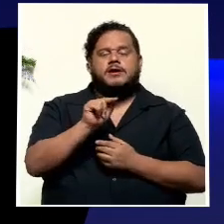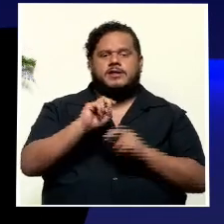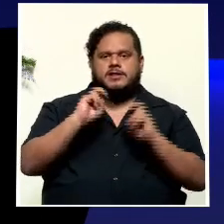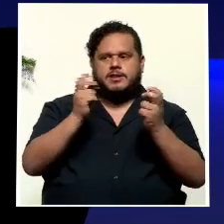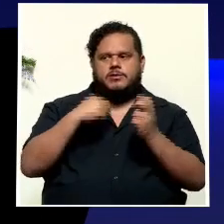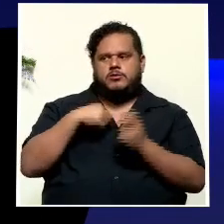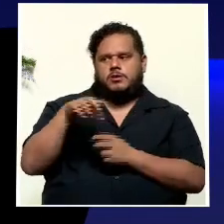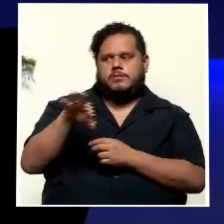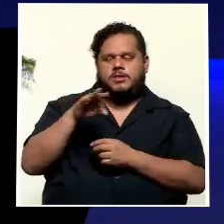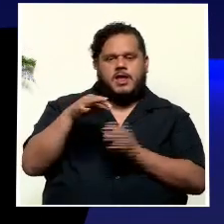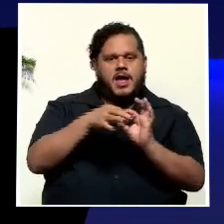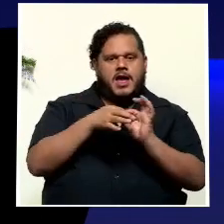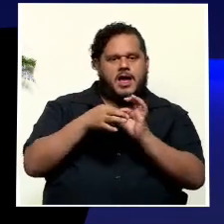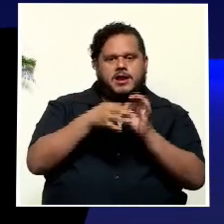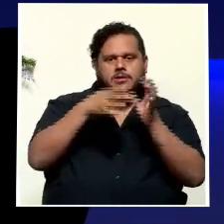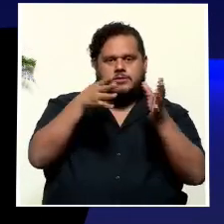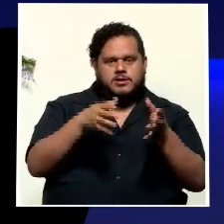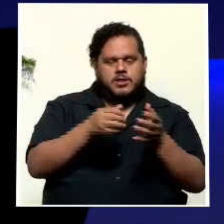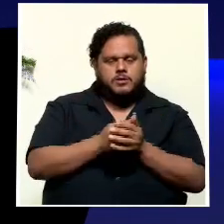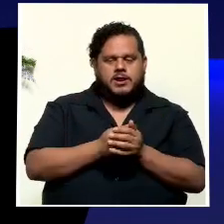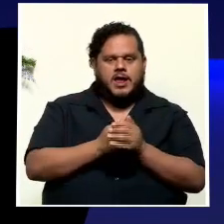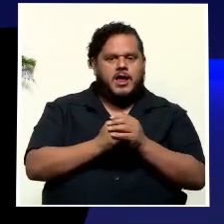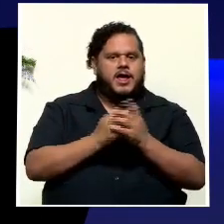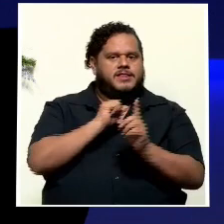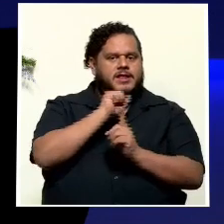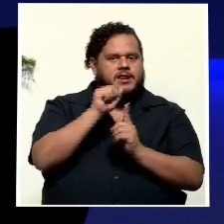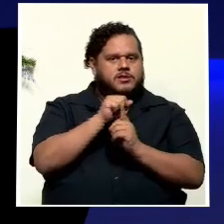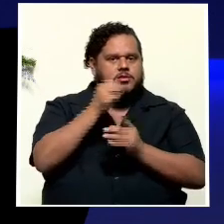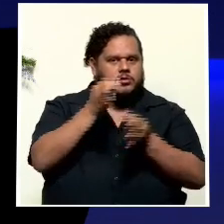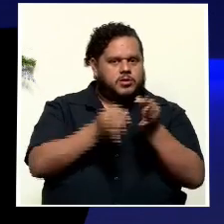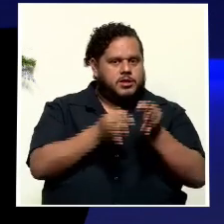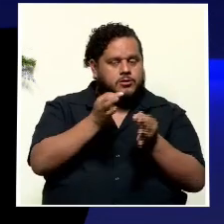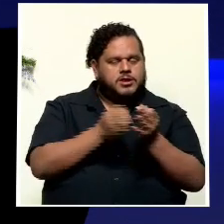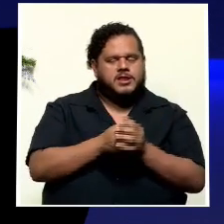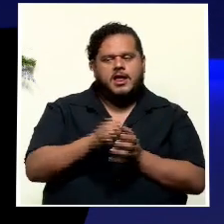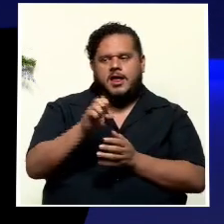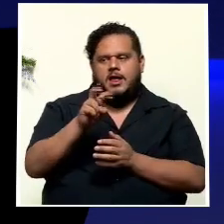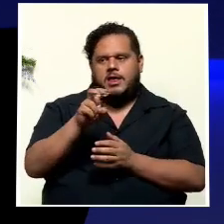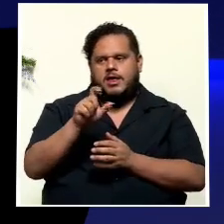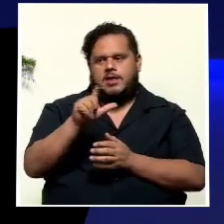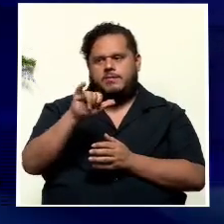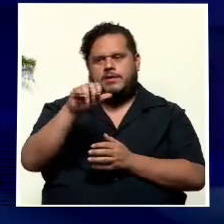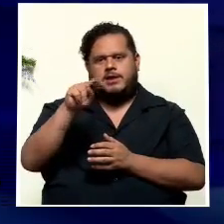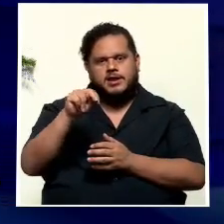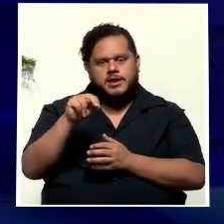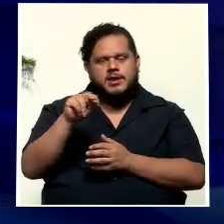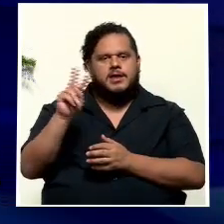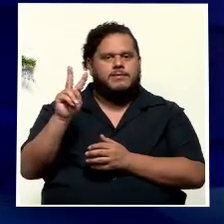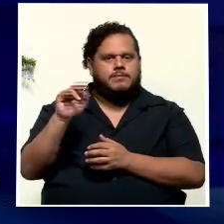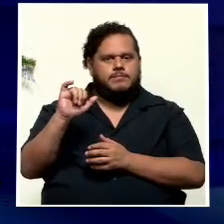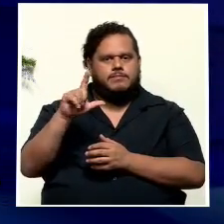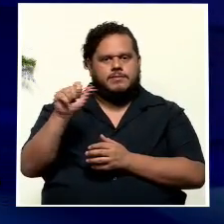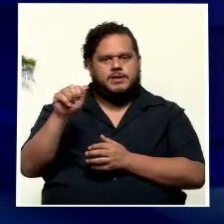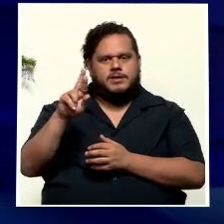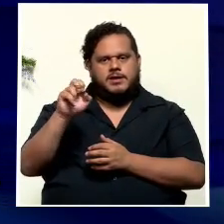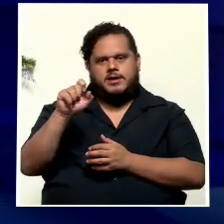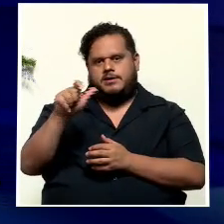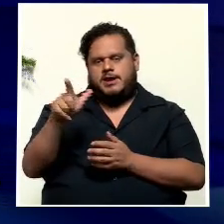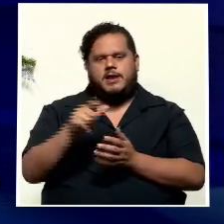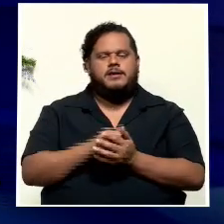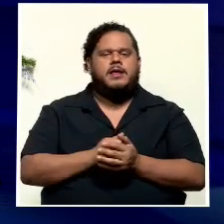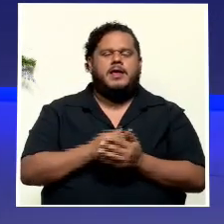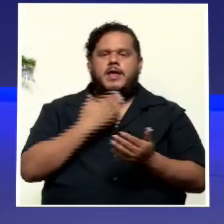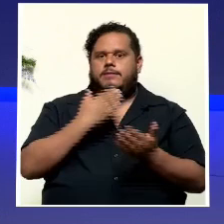esta noche a la coordinadora del Estado de la Justicia, Evelyn Villarreal. Buenas noches, Evelyn. Bienvenida a 13 Costa